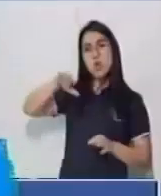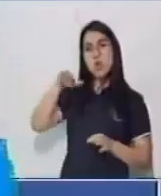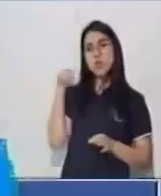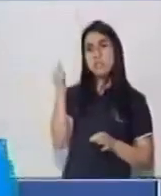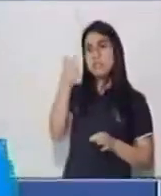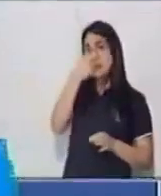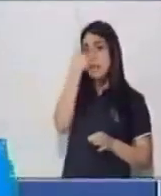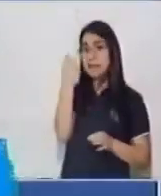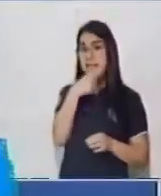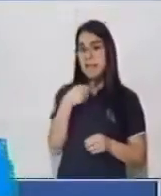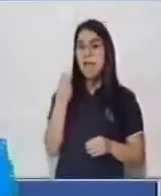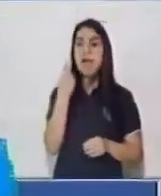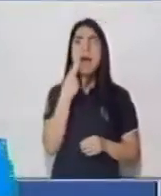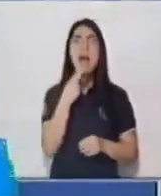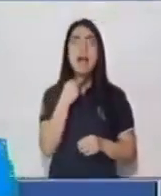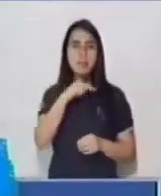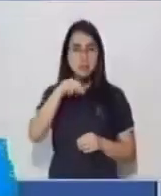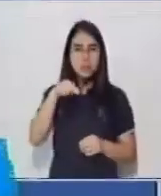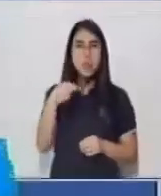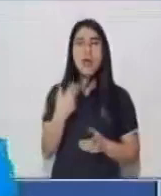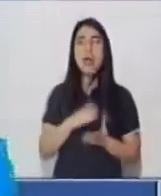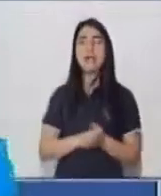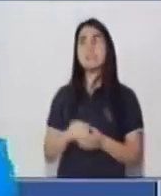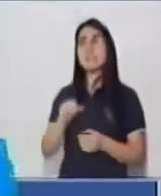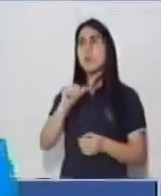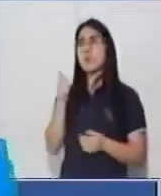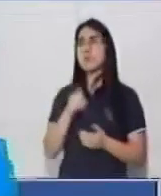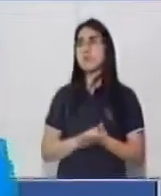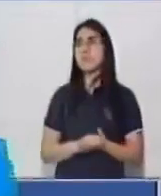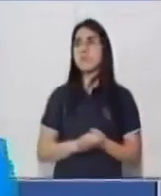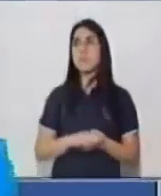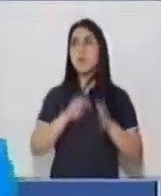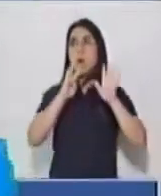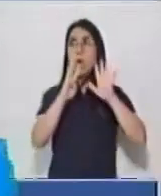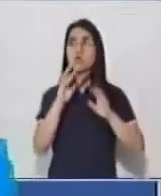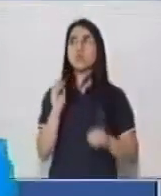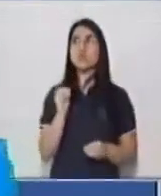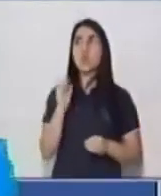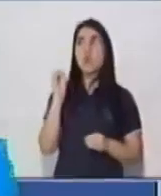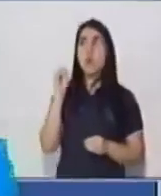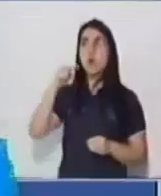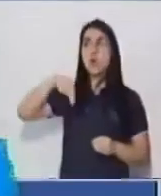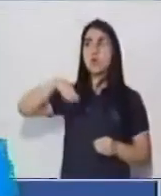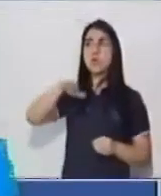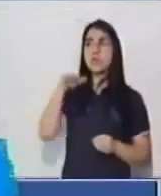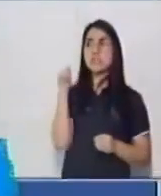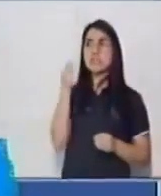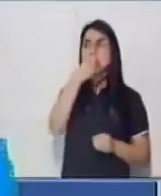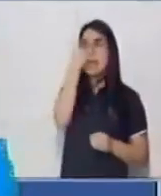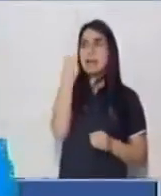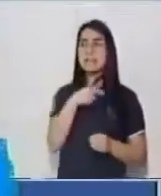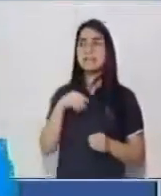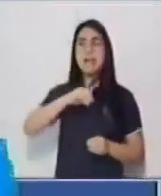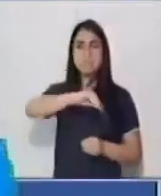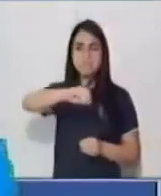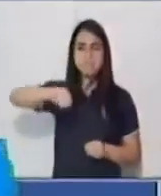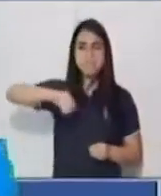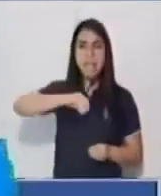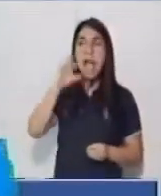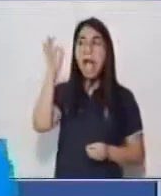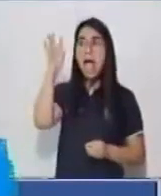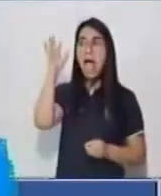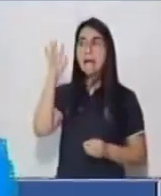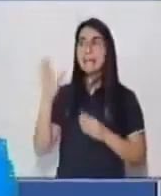para pan, para hornear, 4 onzas de royal, un cuarto de onza de